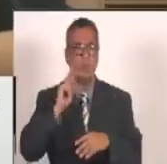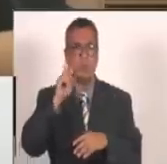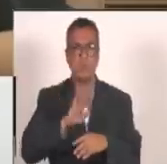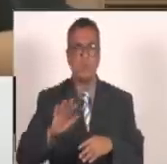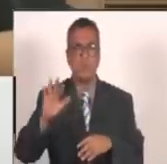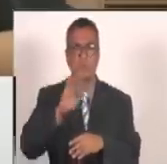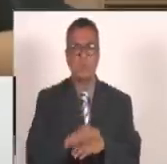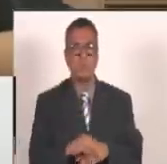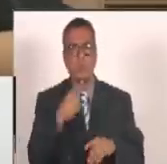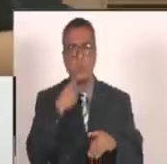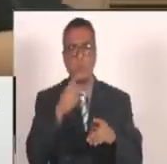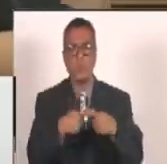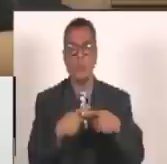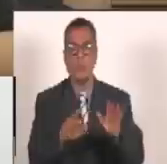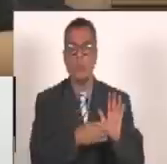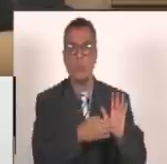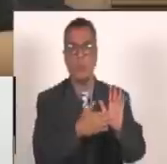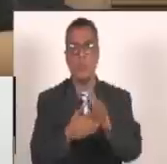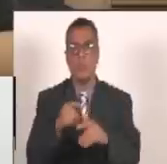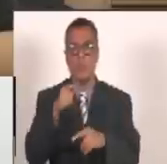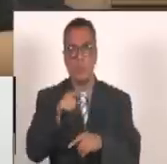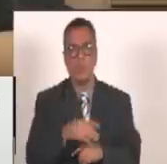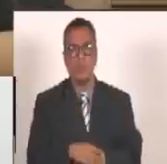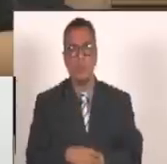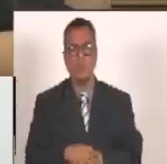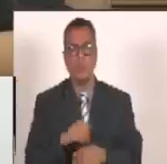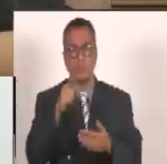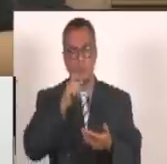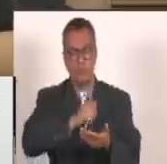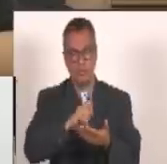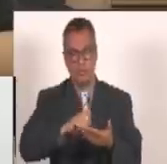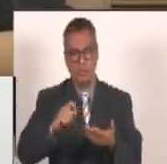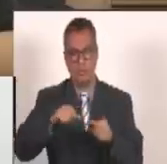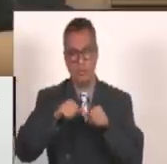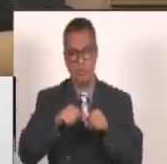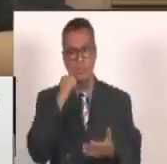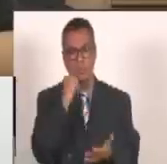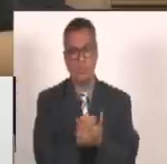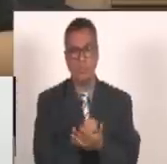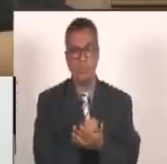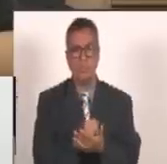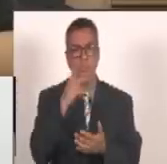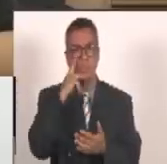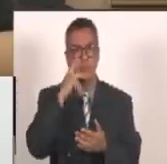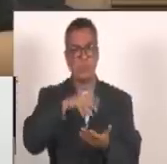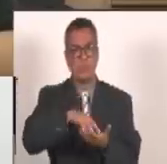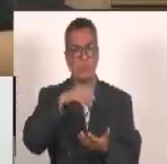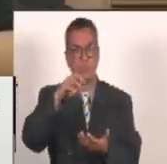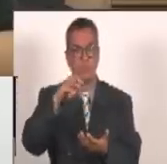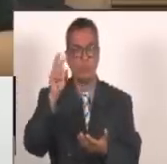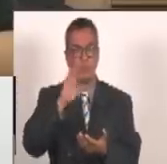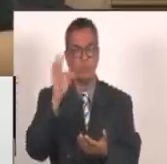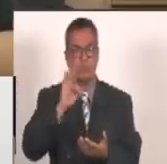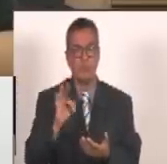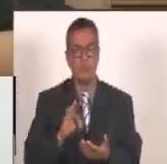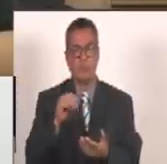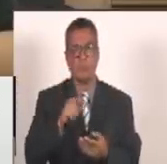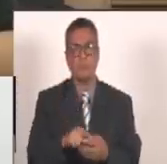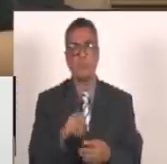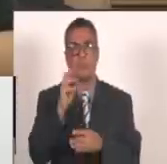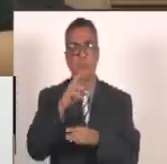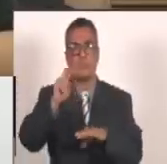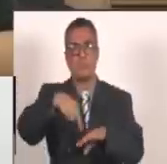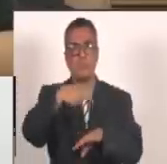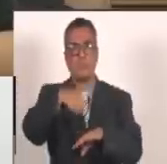de Venezuela y dar máxima difusión del mismo. Dado, firmado y sellado en el Palacio Federal Legislativo, sede